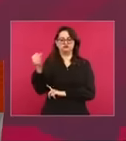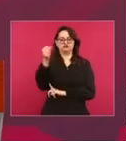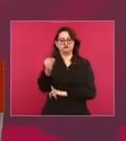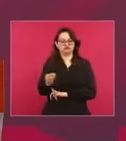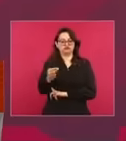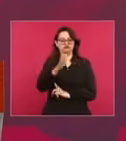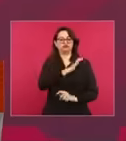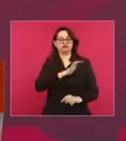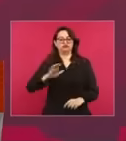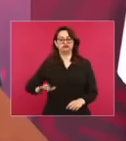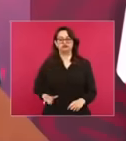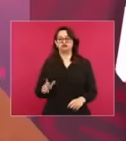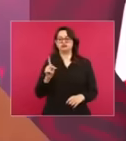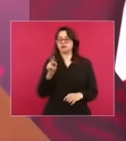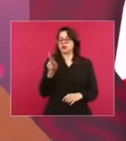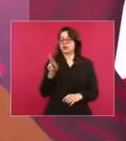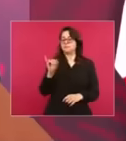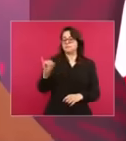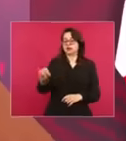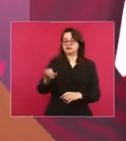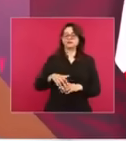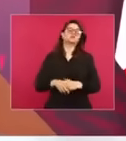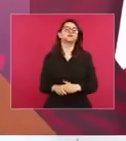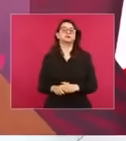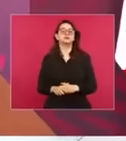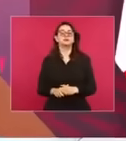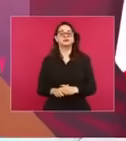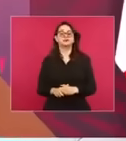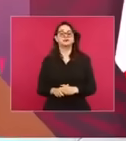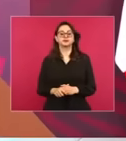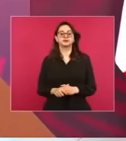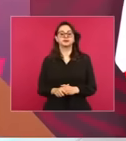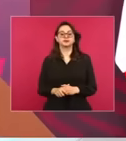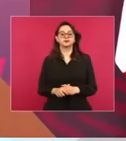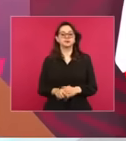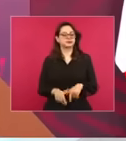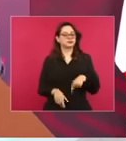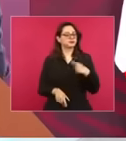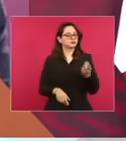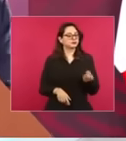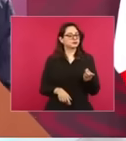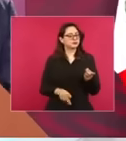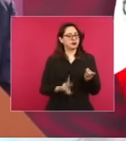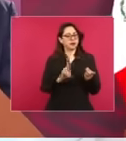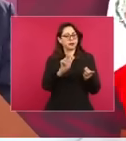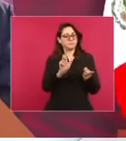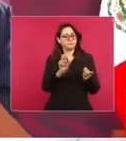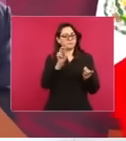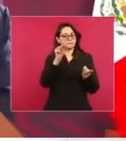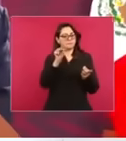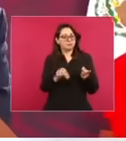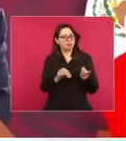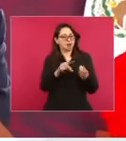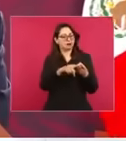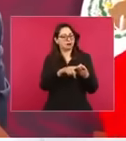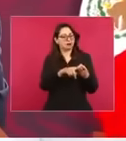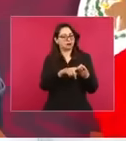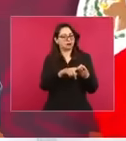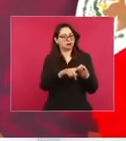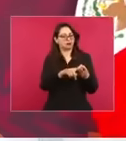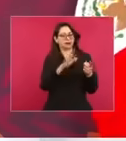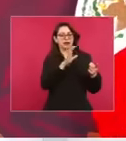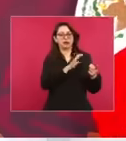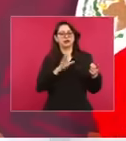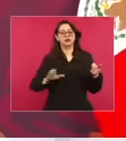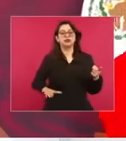que para nada va a terminar bien si sigue con este comportamiento. Las puertas de Morena aún se le siguen abriendo